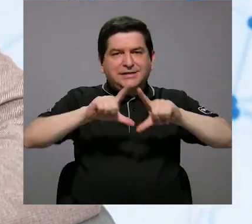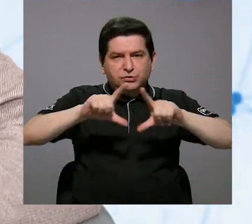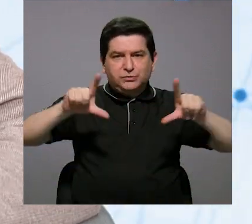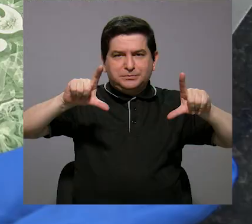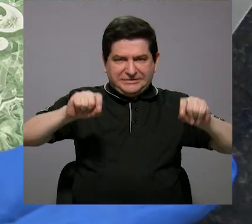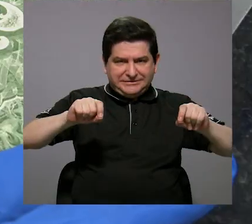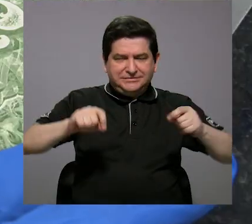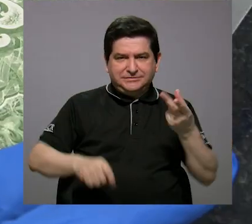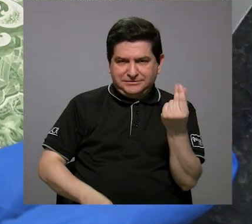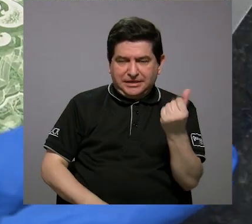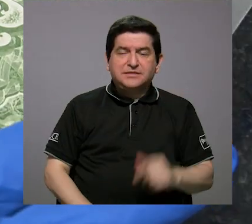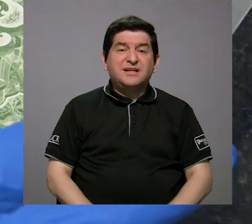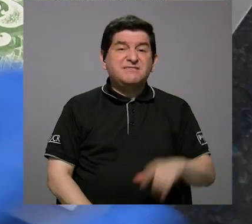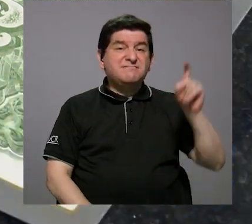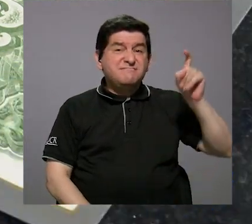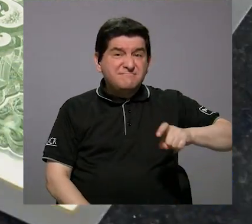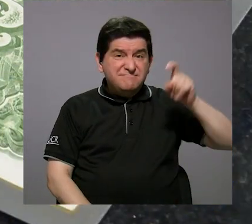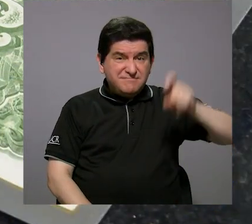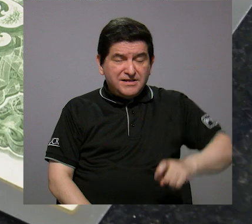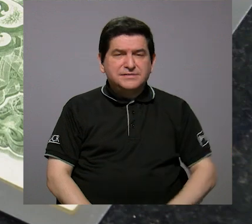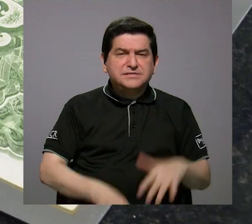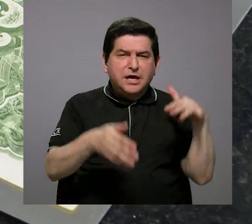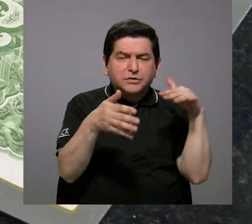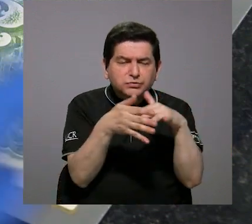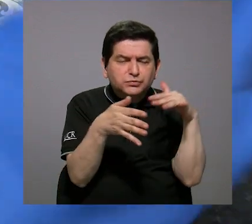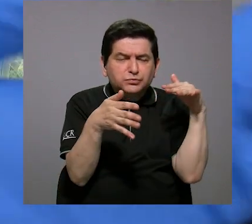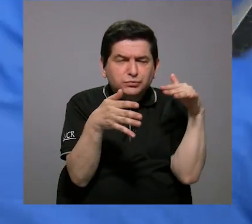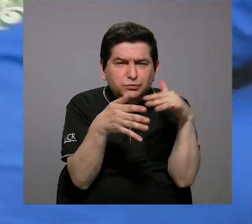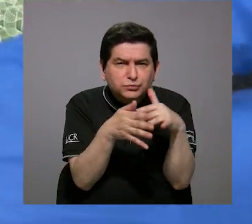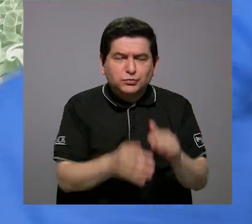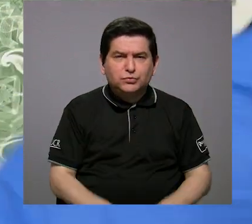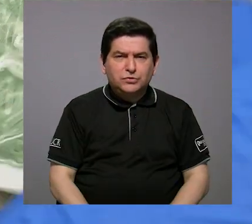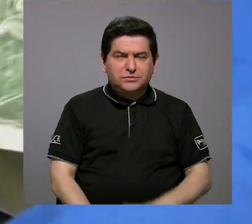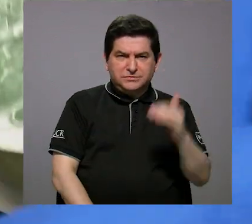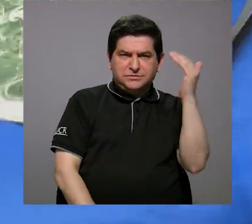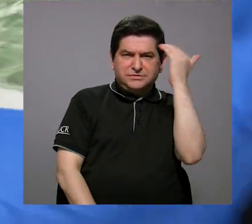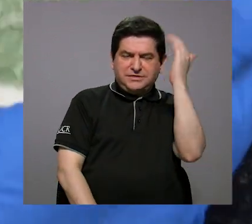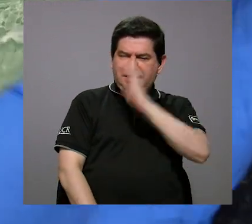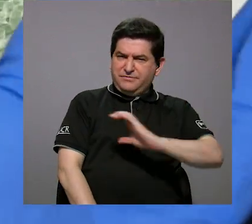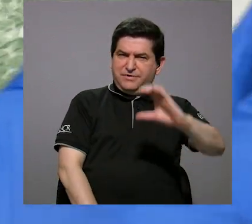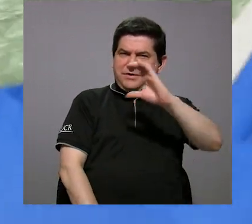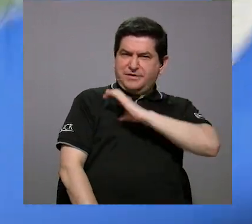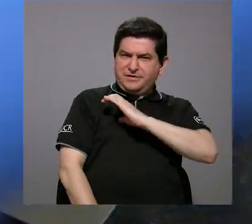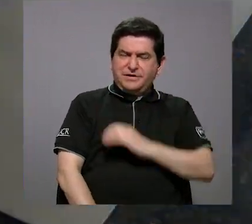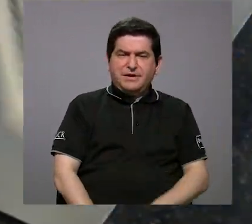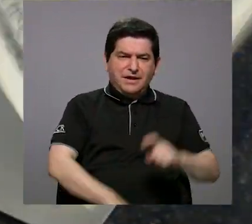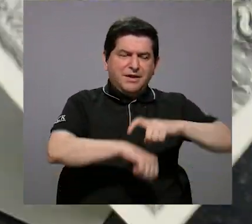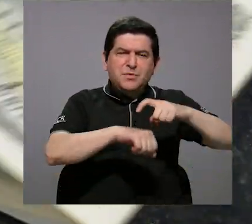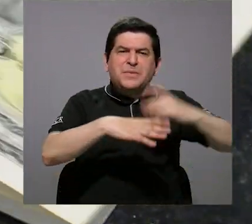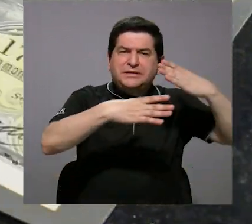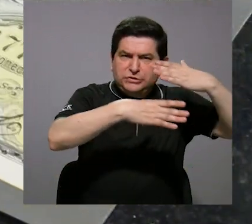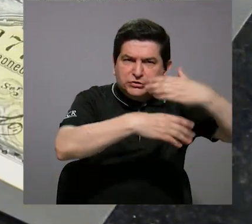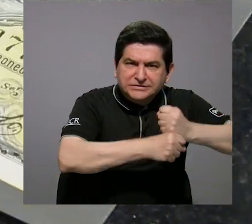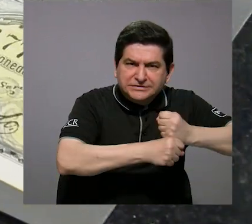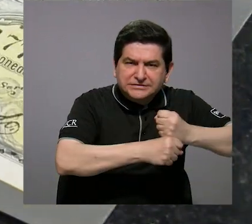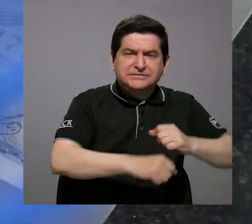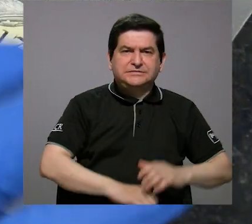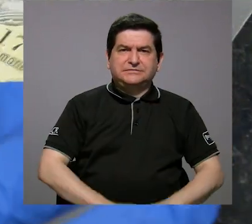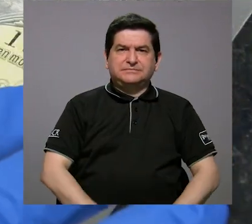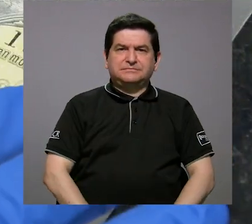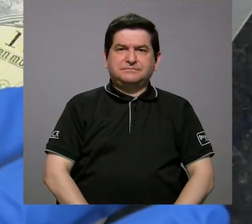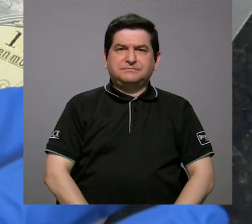billetes, pues lleva a la necesidad de realizar estudios para determinar las características de fabricación,